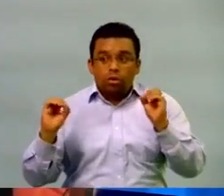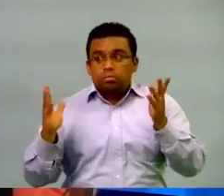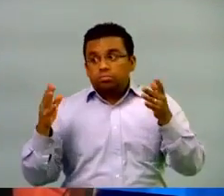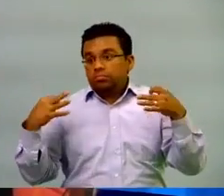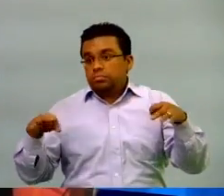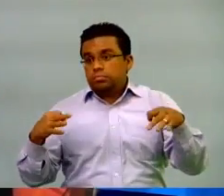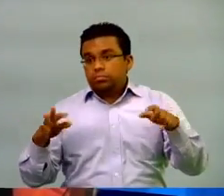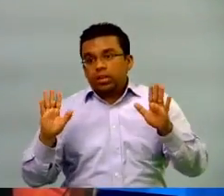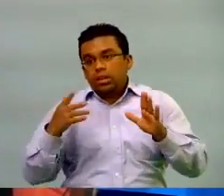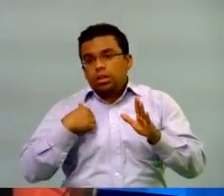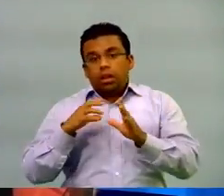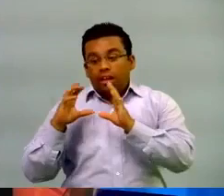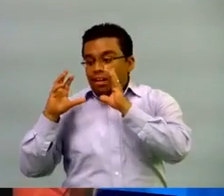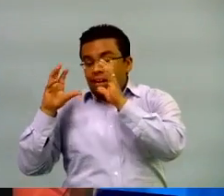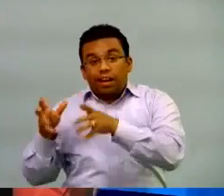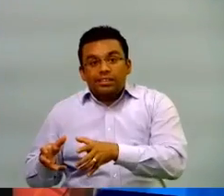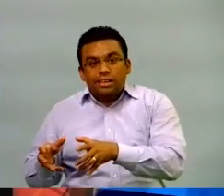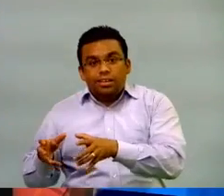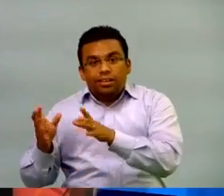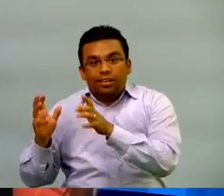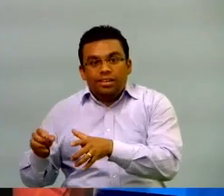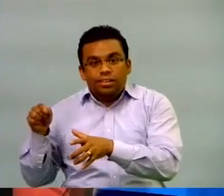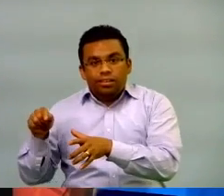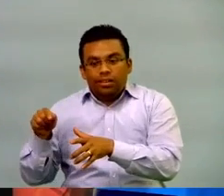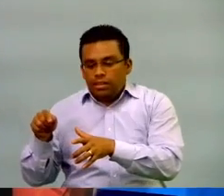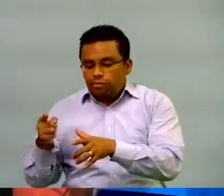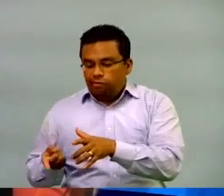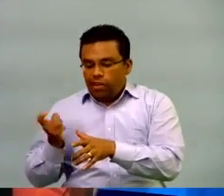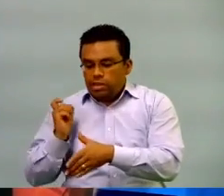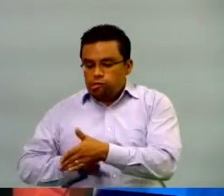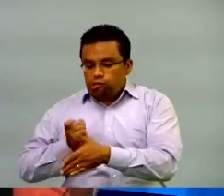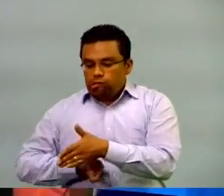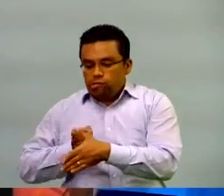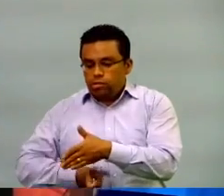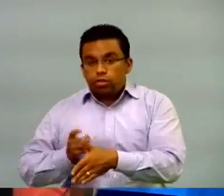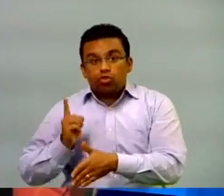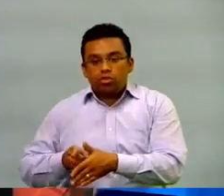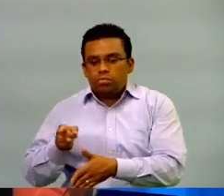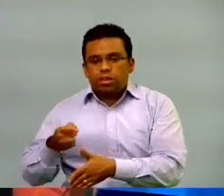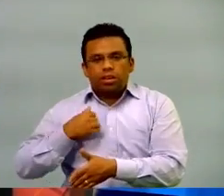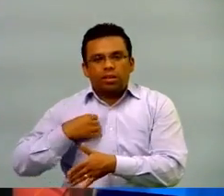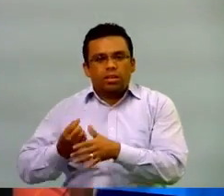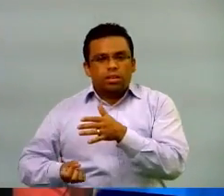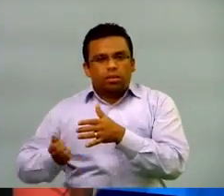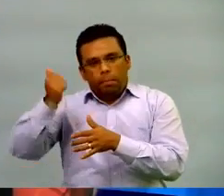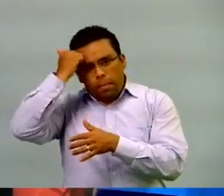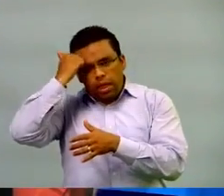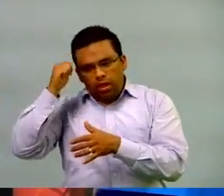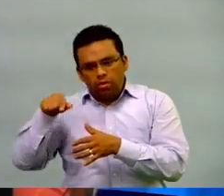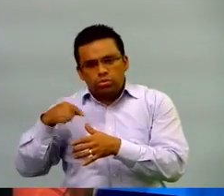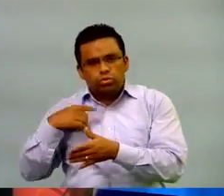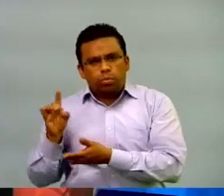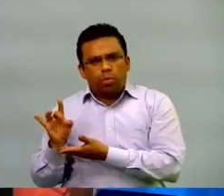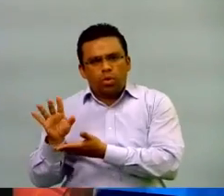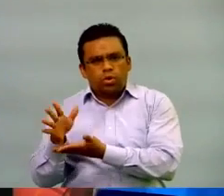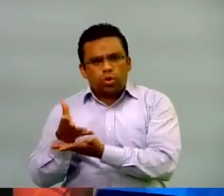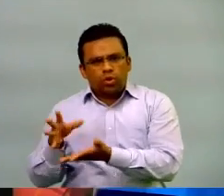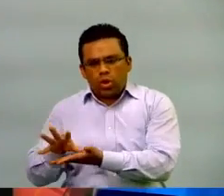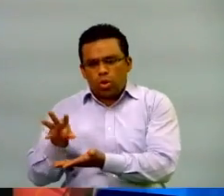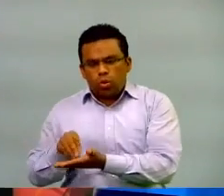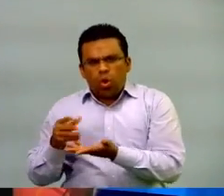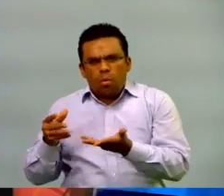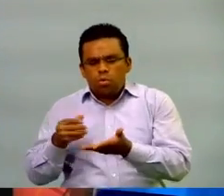la adaptación de una clase al modelo pedagógico que se esté utilizando. Yo he